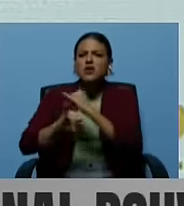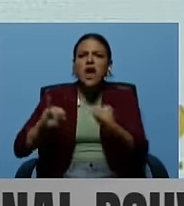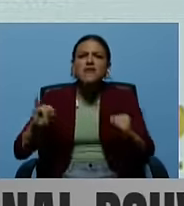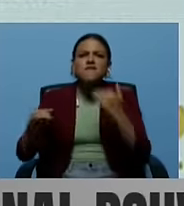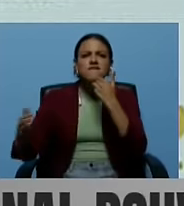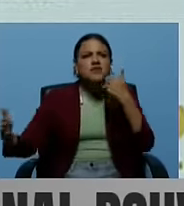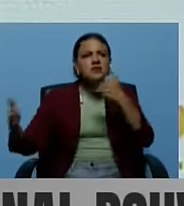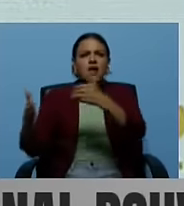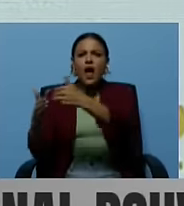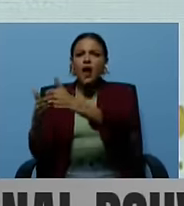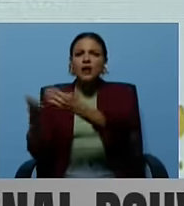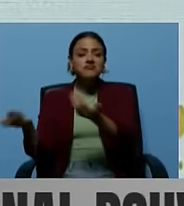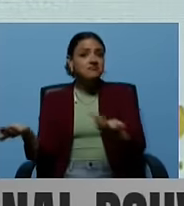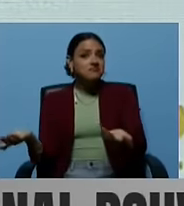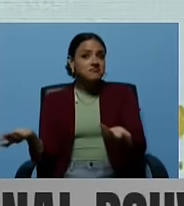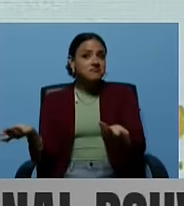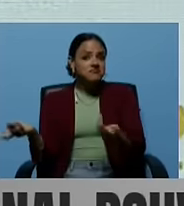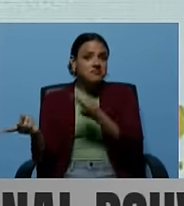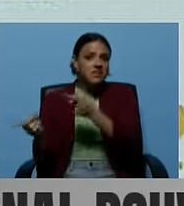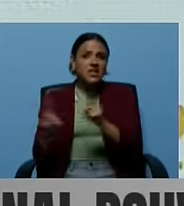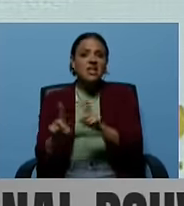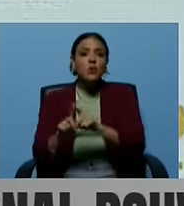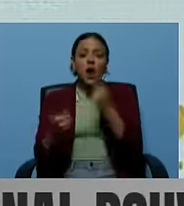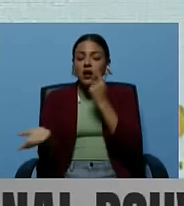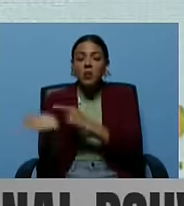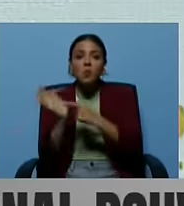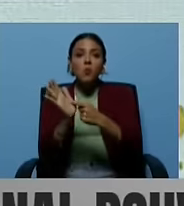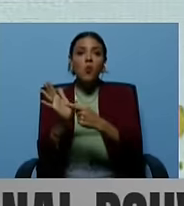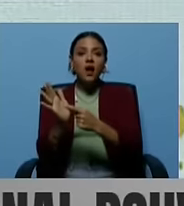sus días, quedan en evidencia